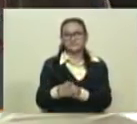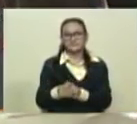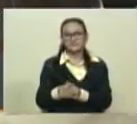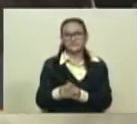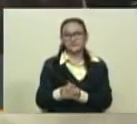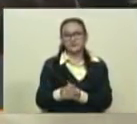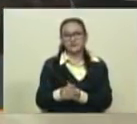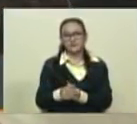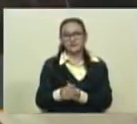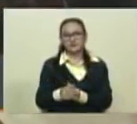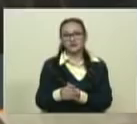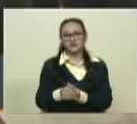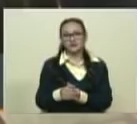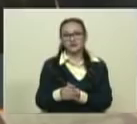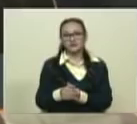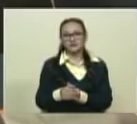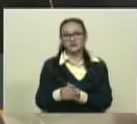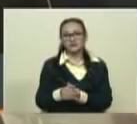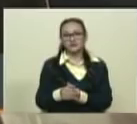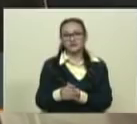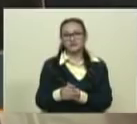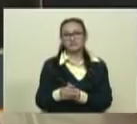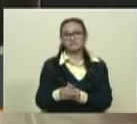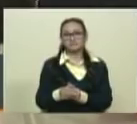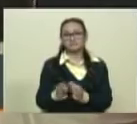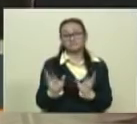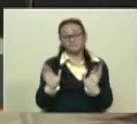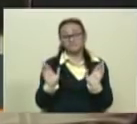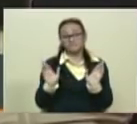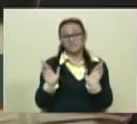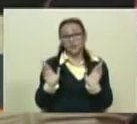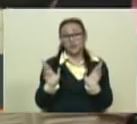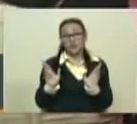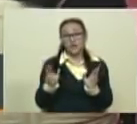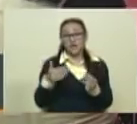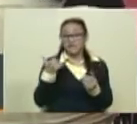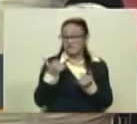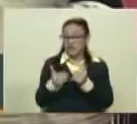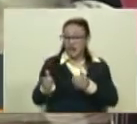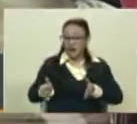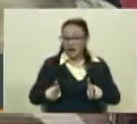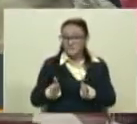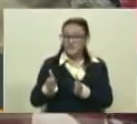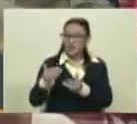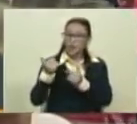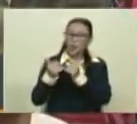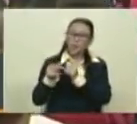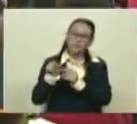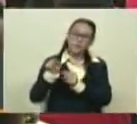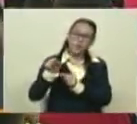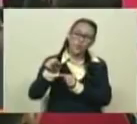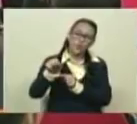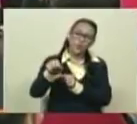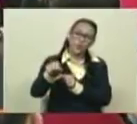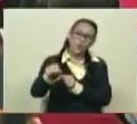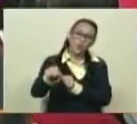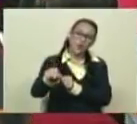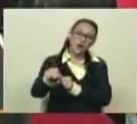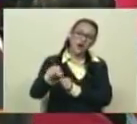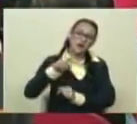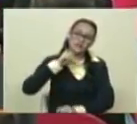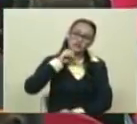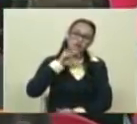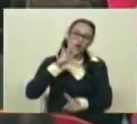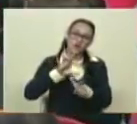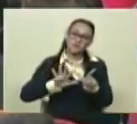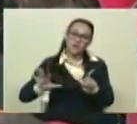recursos y al final del camino la historia de América Latina no puede ser la